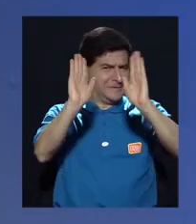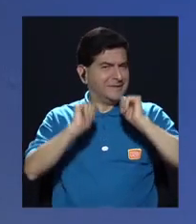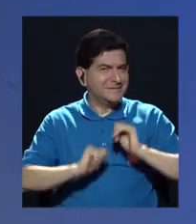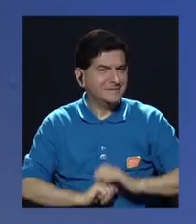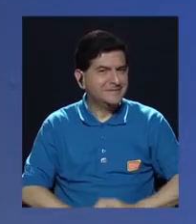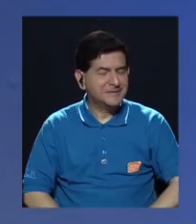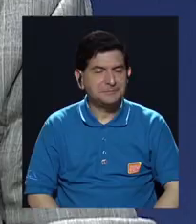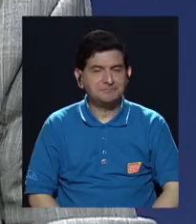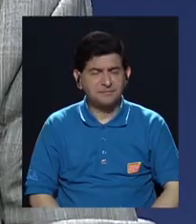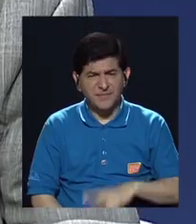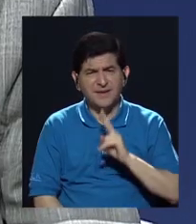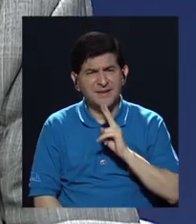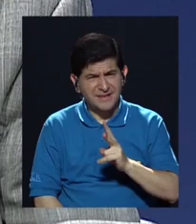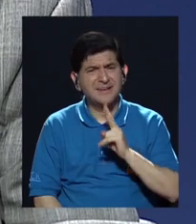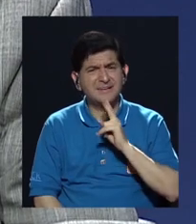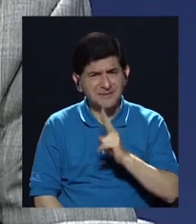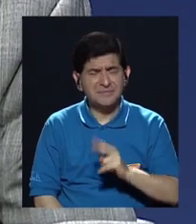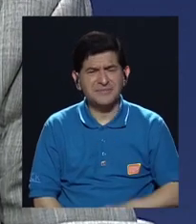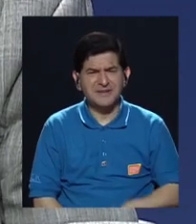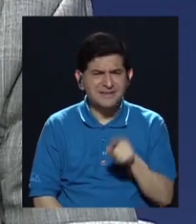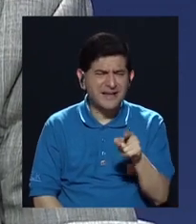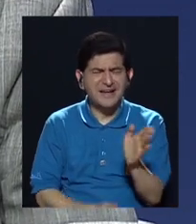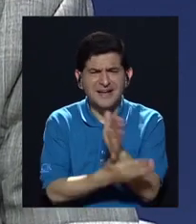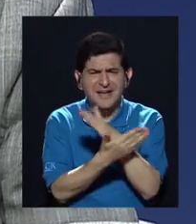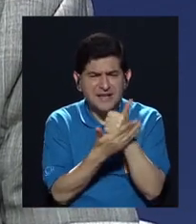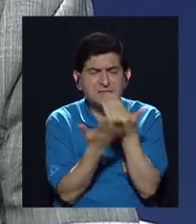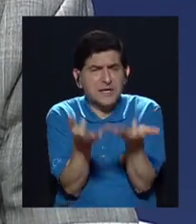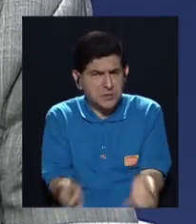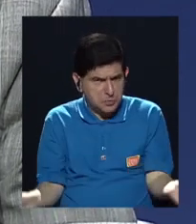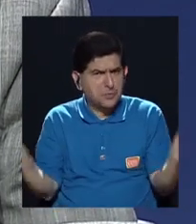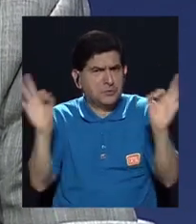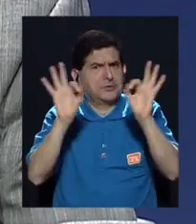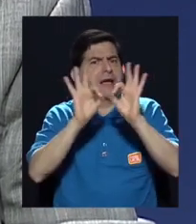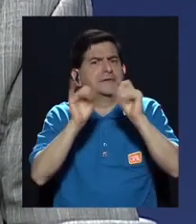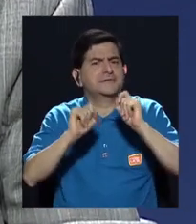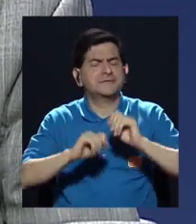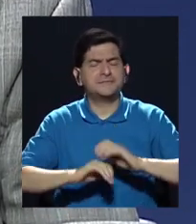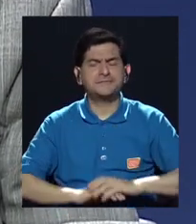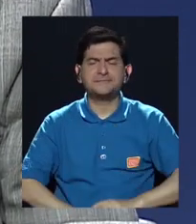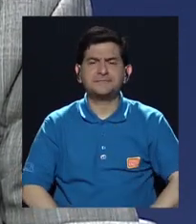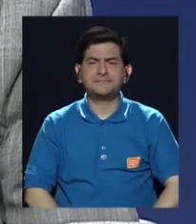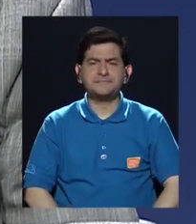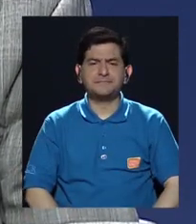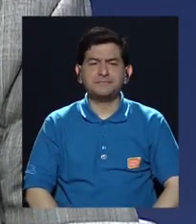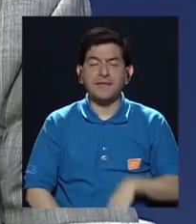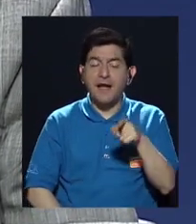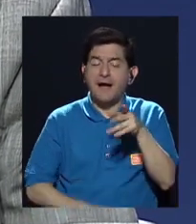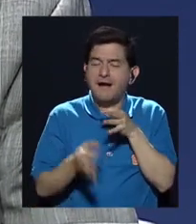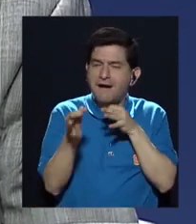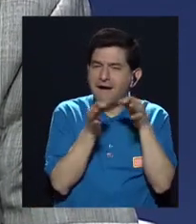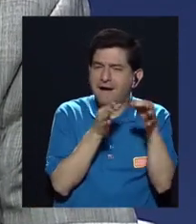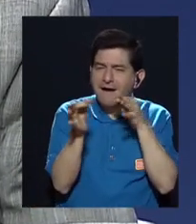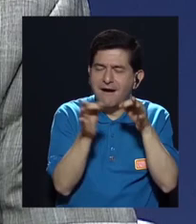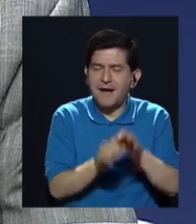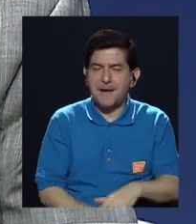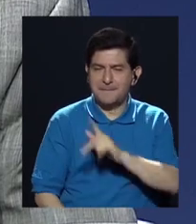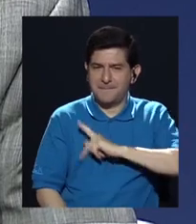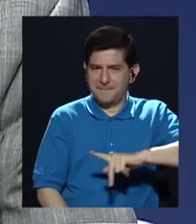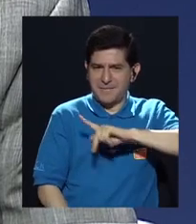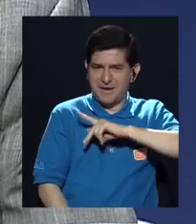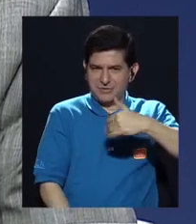fenomenal. Pero realmente es algo muy importante, porque eso nos explica mucho